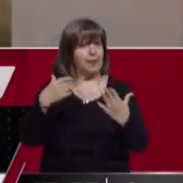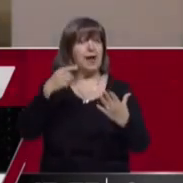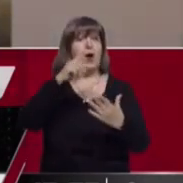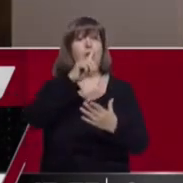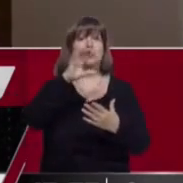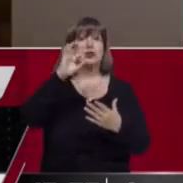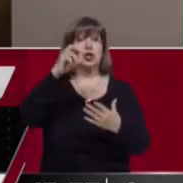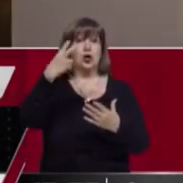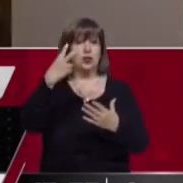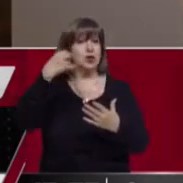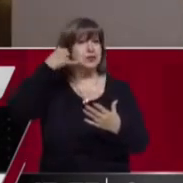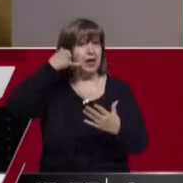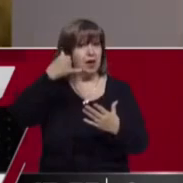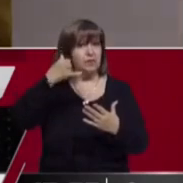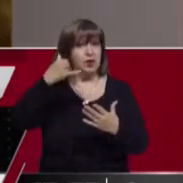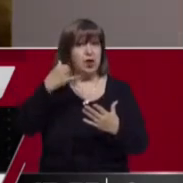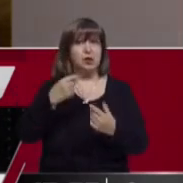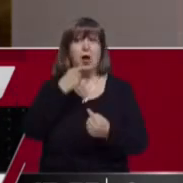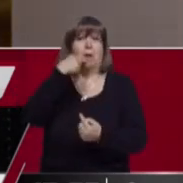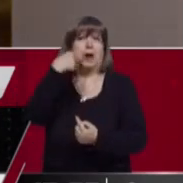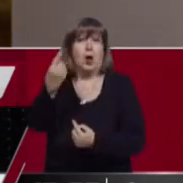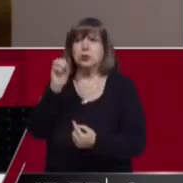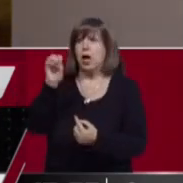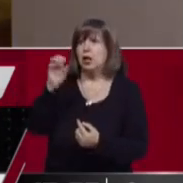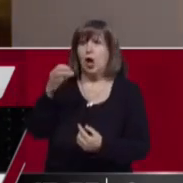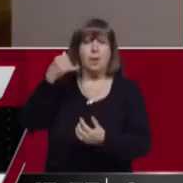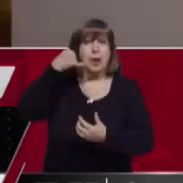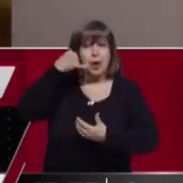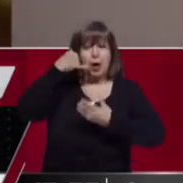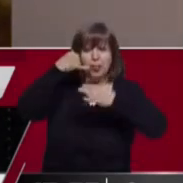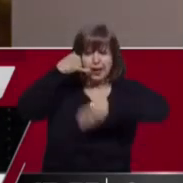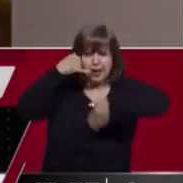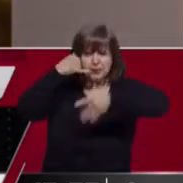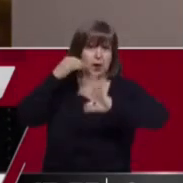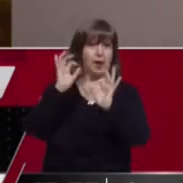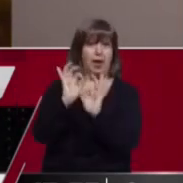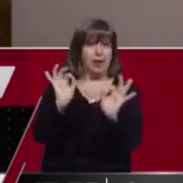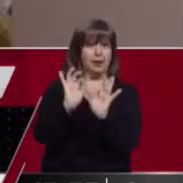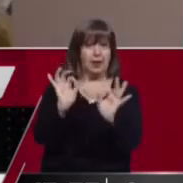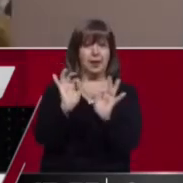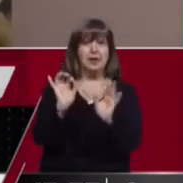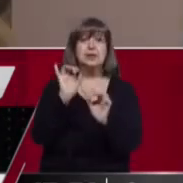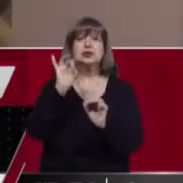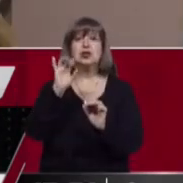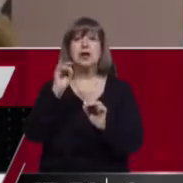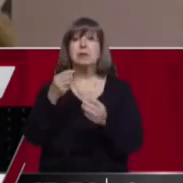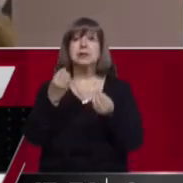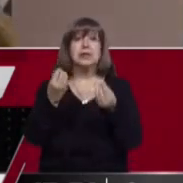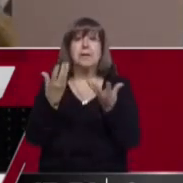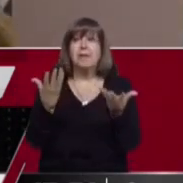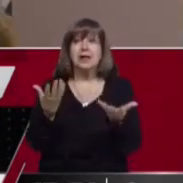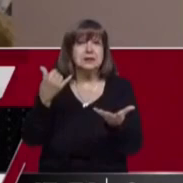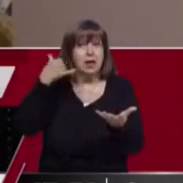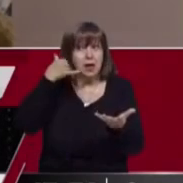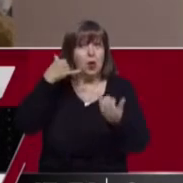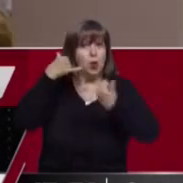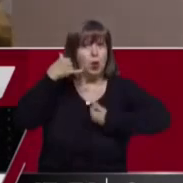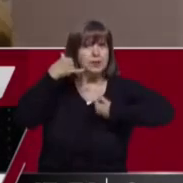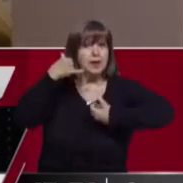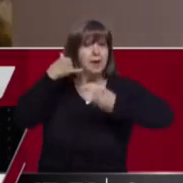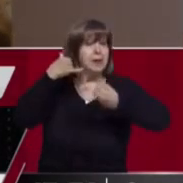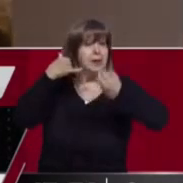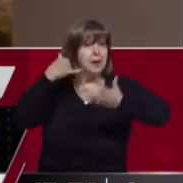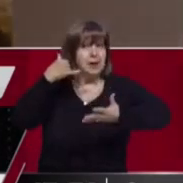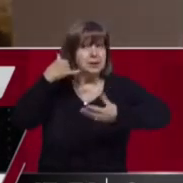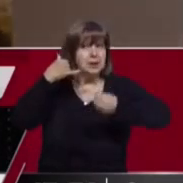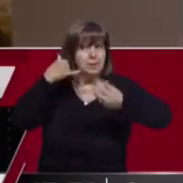al 102 y que no les van a pedir su nombre ni su dirección, sino que le van a pedir datos concretos de la situación por la cual